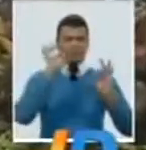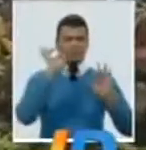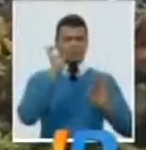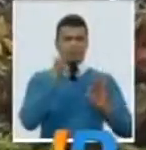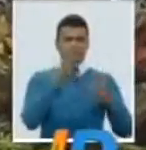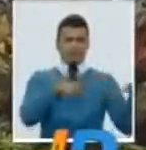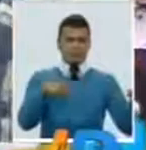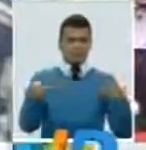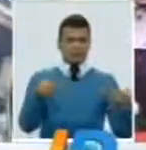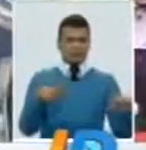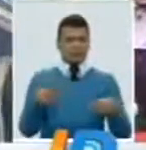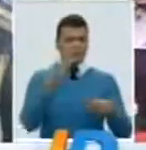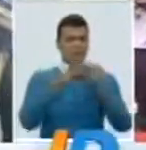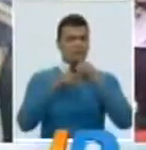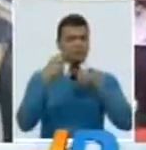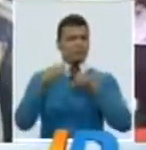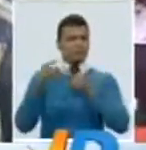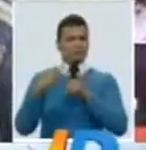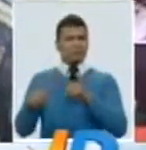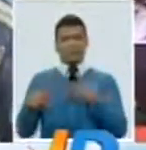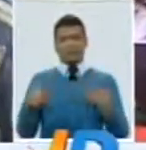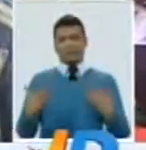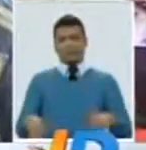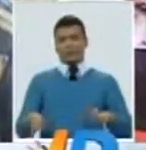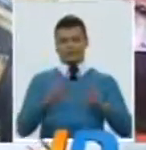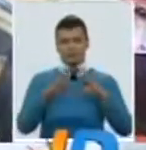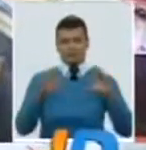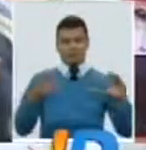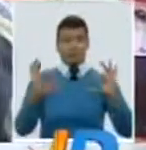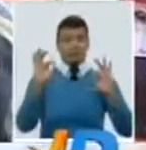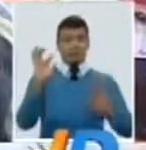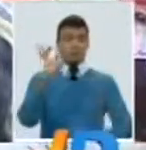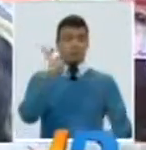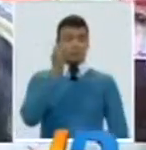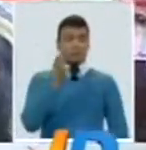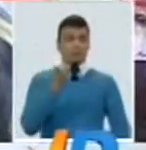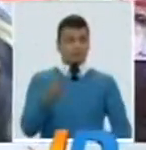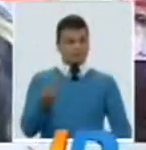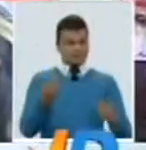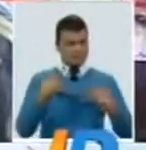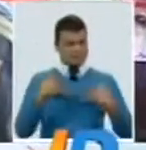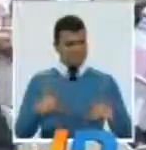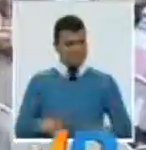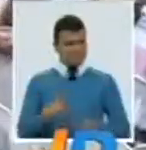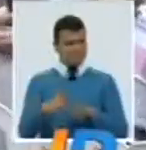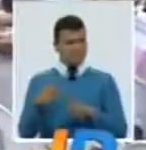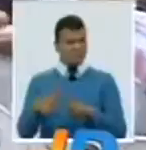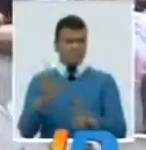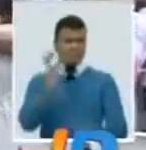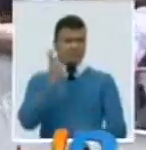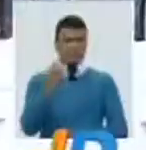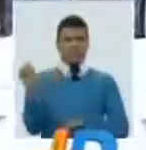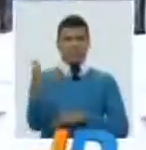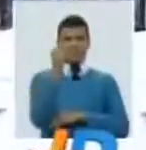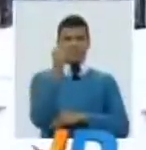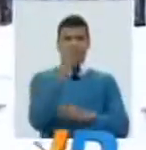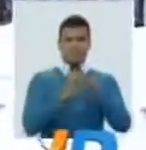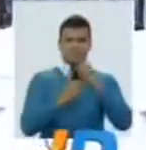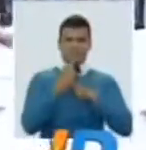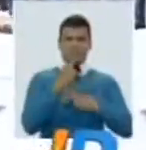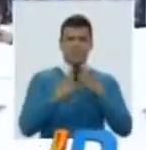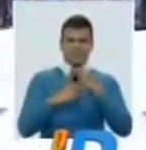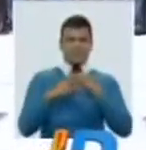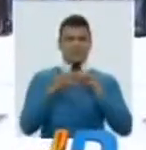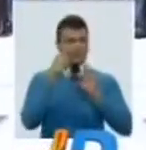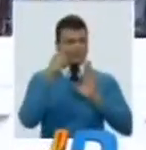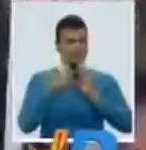oferta gastronómica. Me va a tomar un ganabanazo por las bondades medicinales y todo el cuento. En la Feria del Mecato también se disfruta